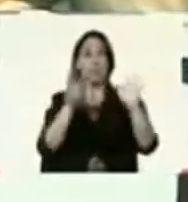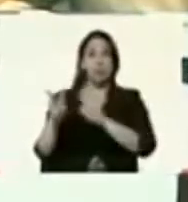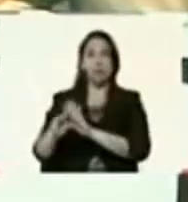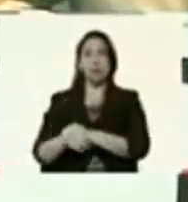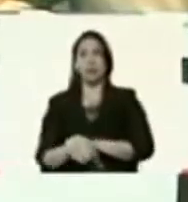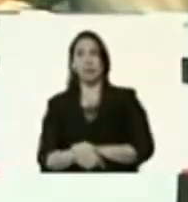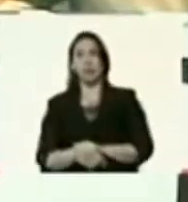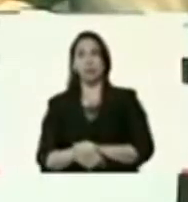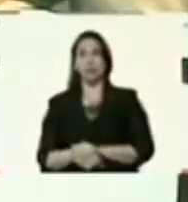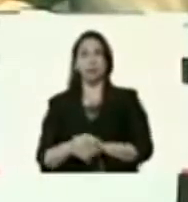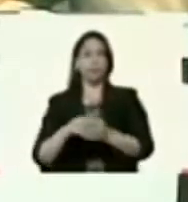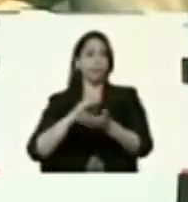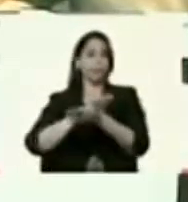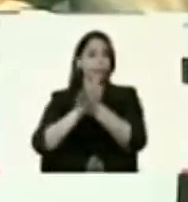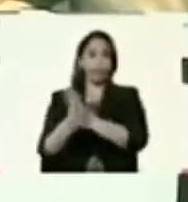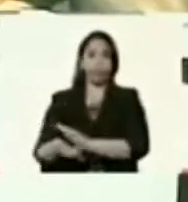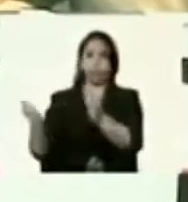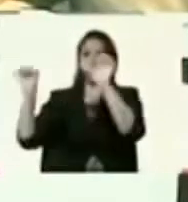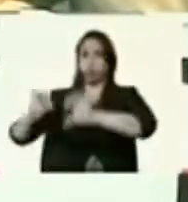2018 acabó con todo.